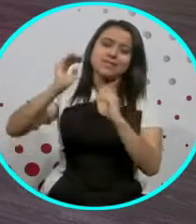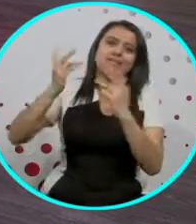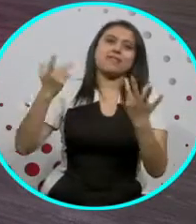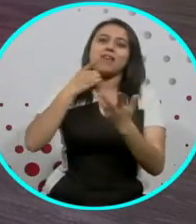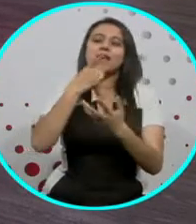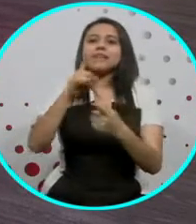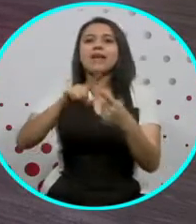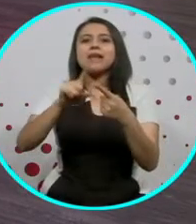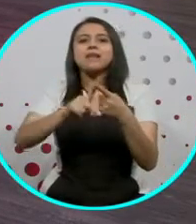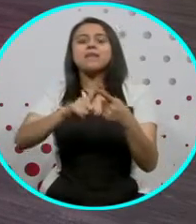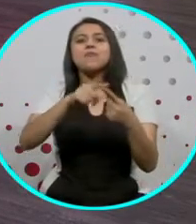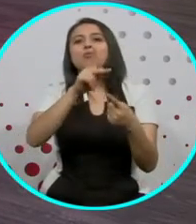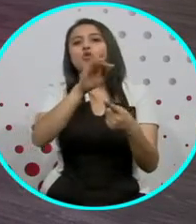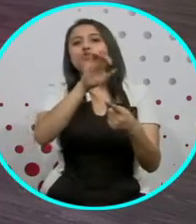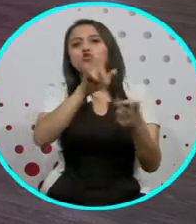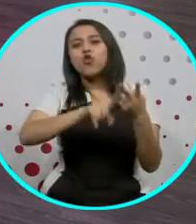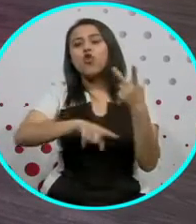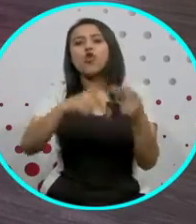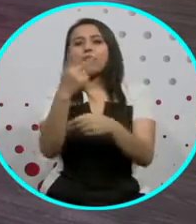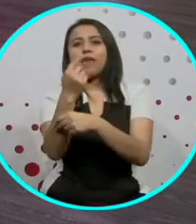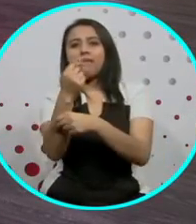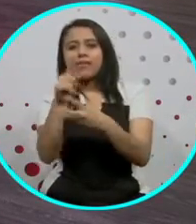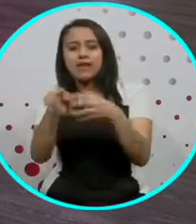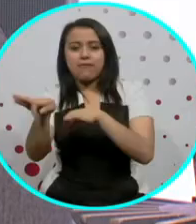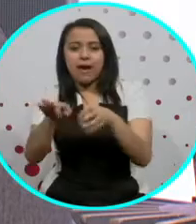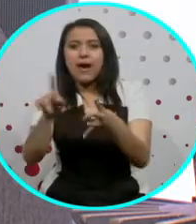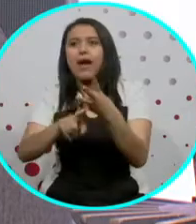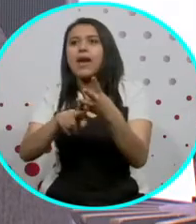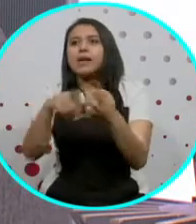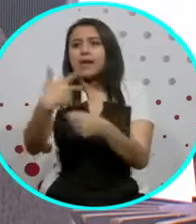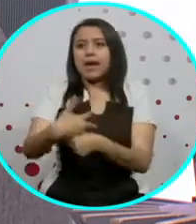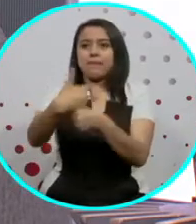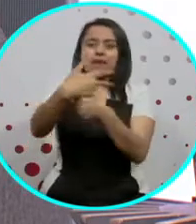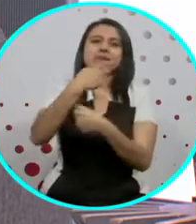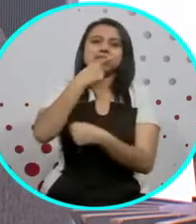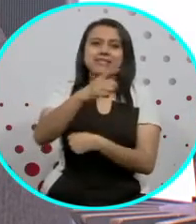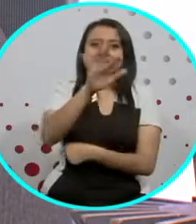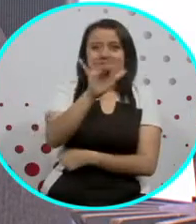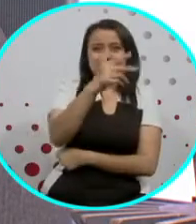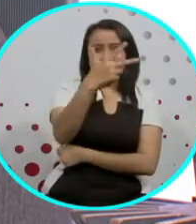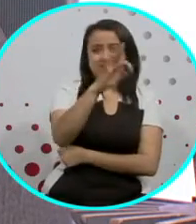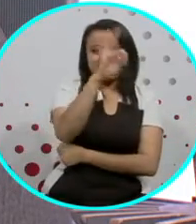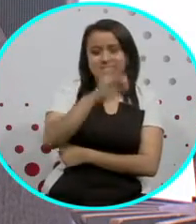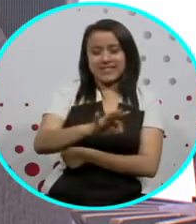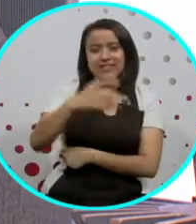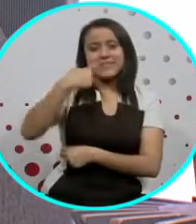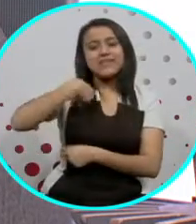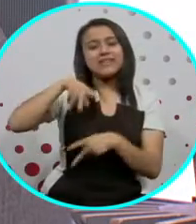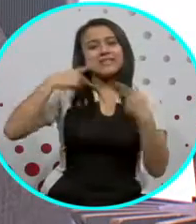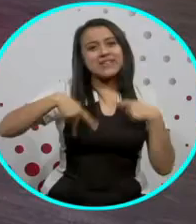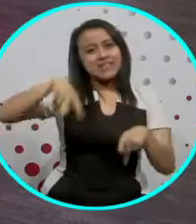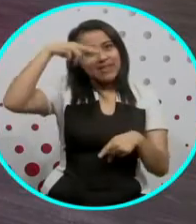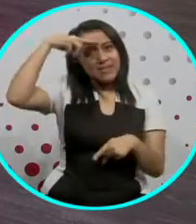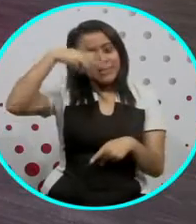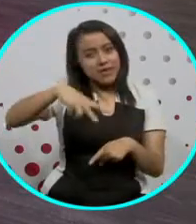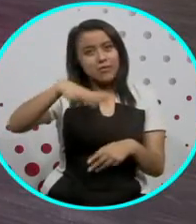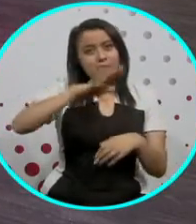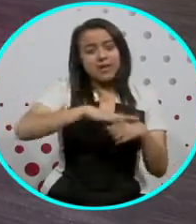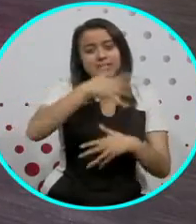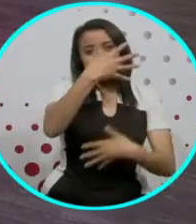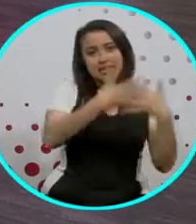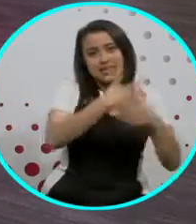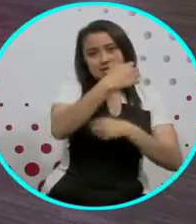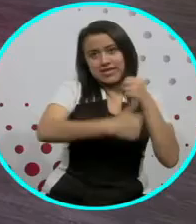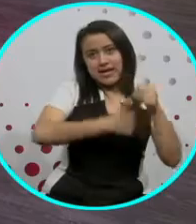encuesta internacional de ocupación y empleo, el 58% de los mexicanos de más de 15